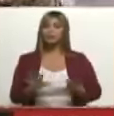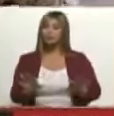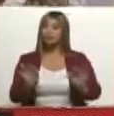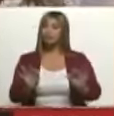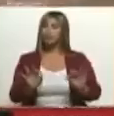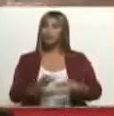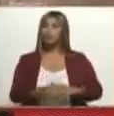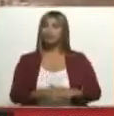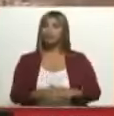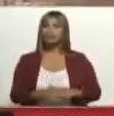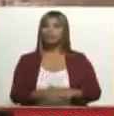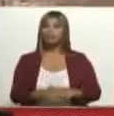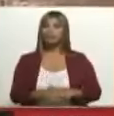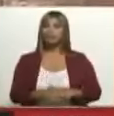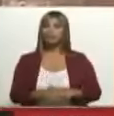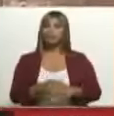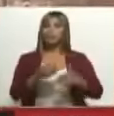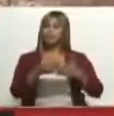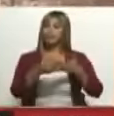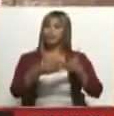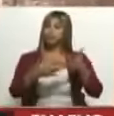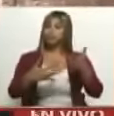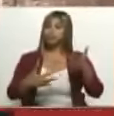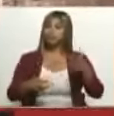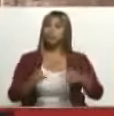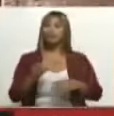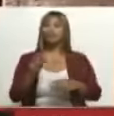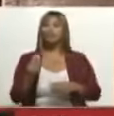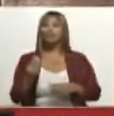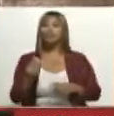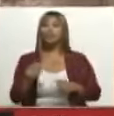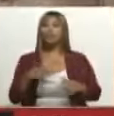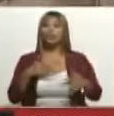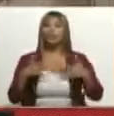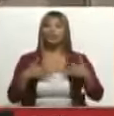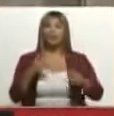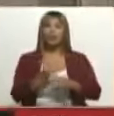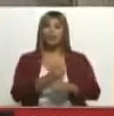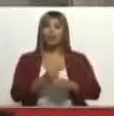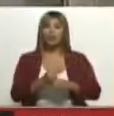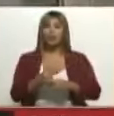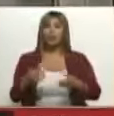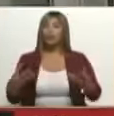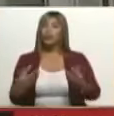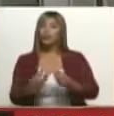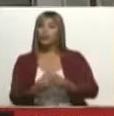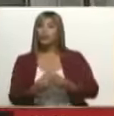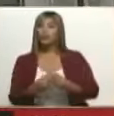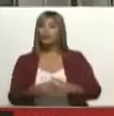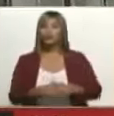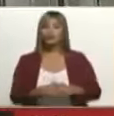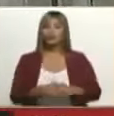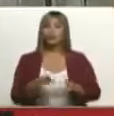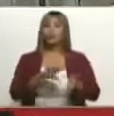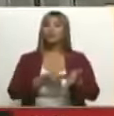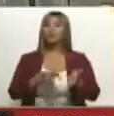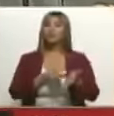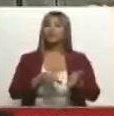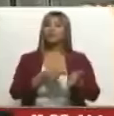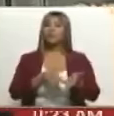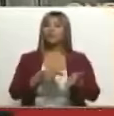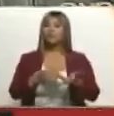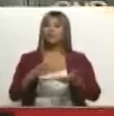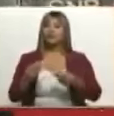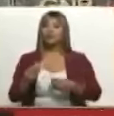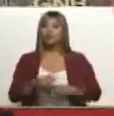específicamente, se desglosa en un sinnúmero de operaciones paralelas, subsiguientes, concurrentes,